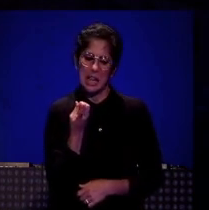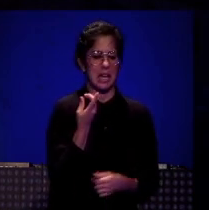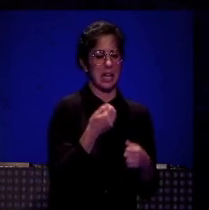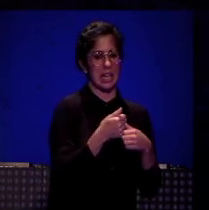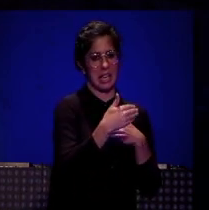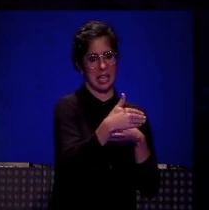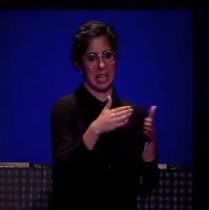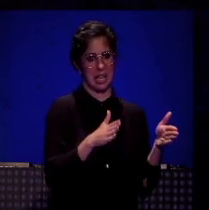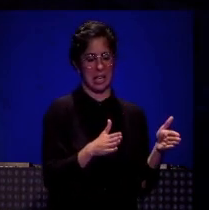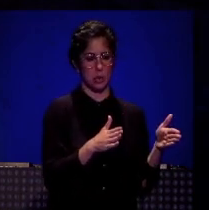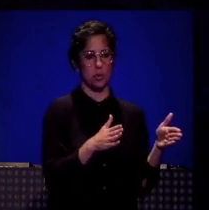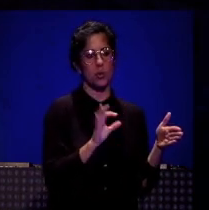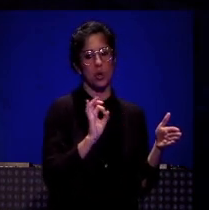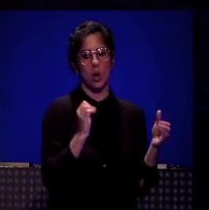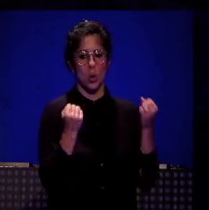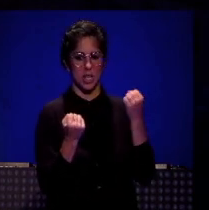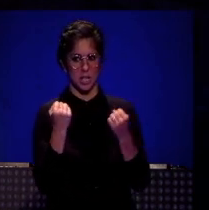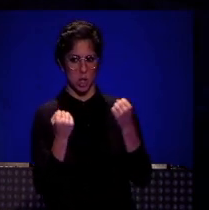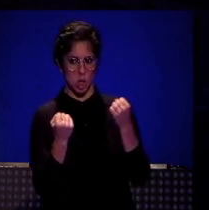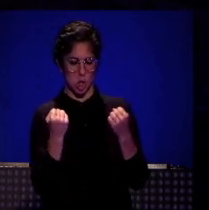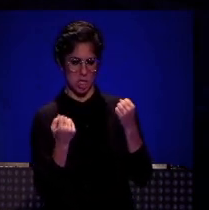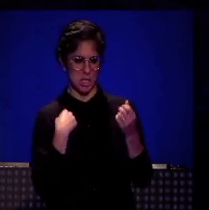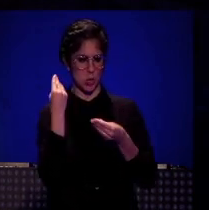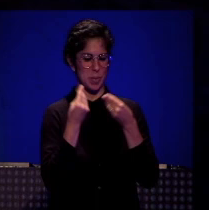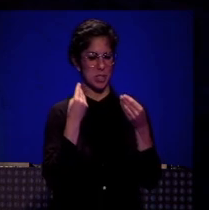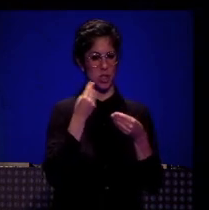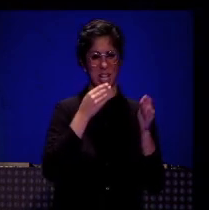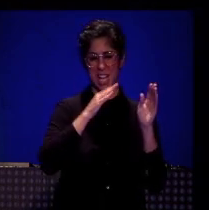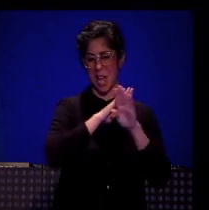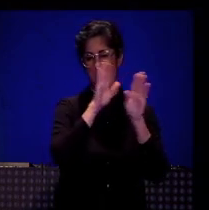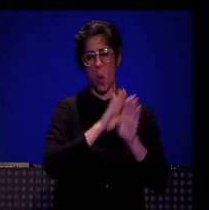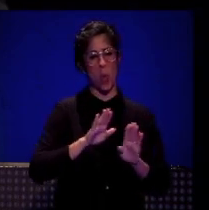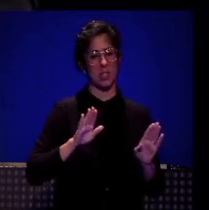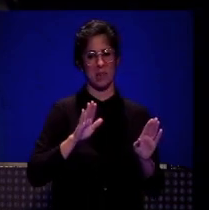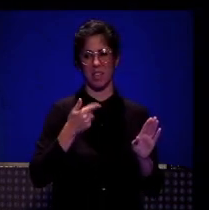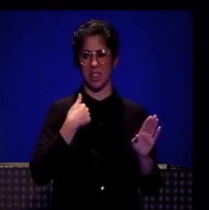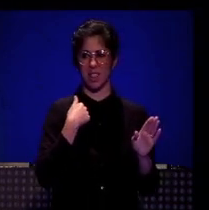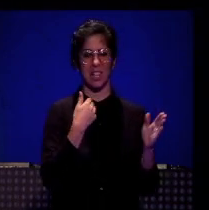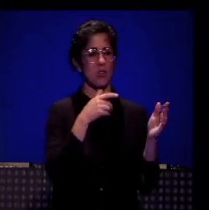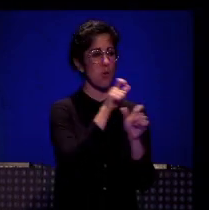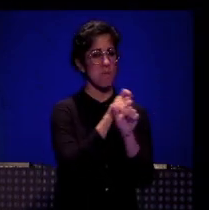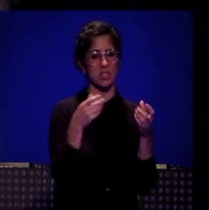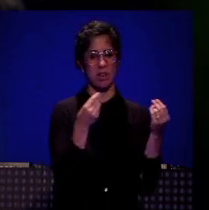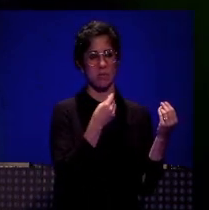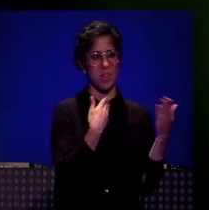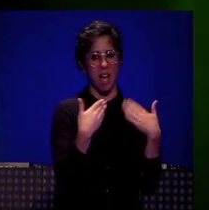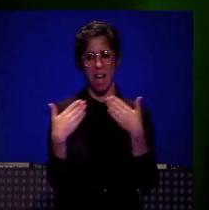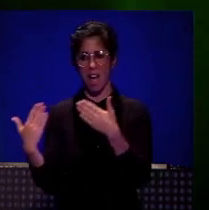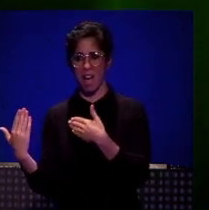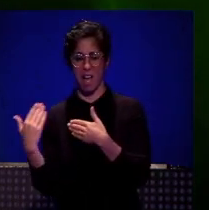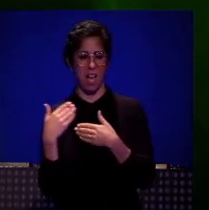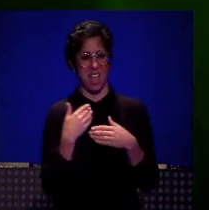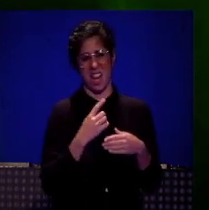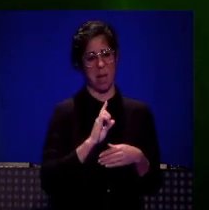vez que hablé con tanta gente que fue la primera comunión es así que si me nota es un poquito nervioso que por es por eso bien yo voy a contar mi